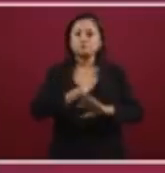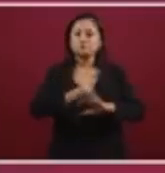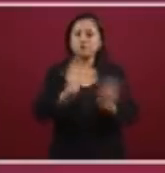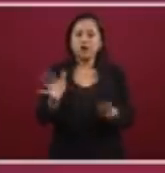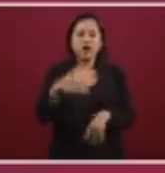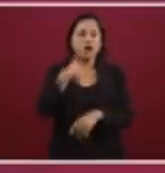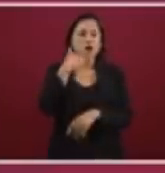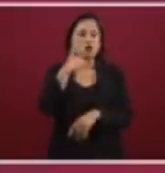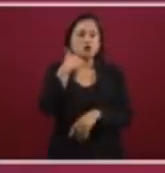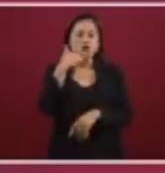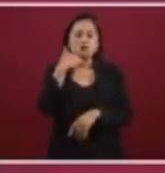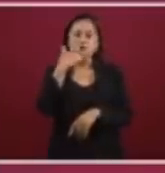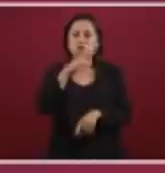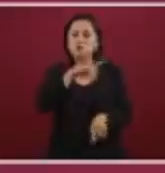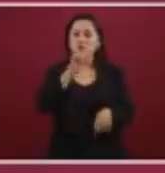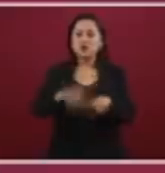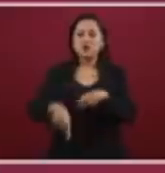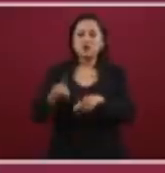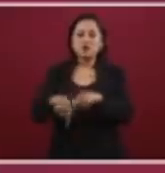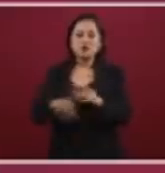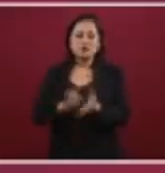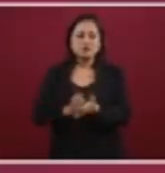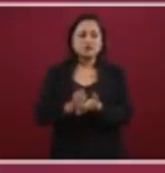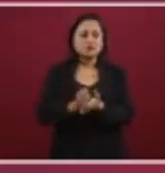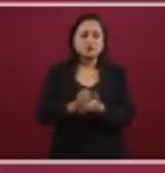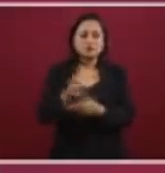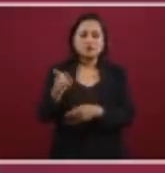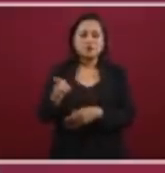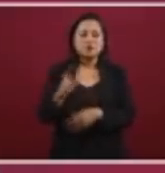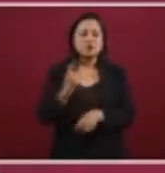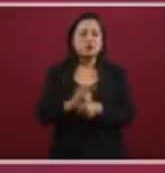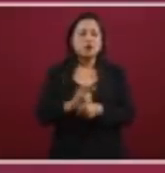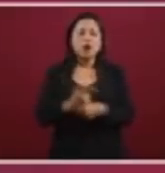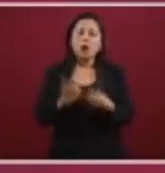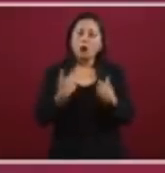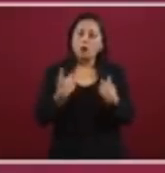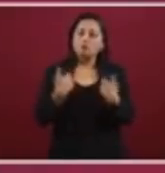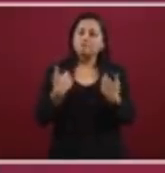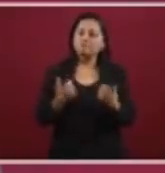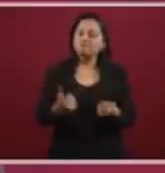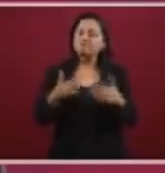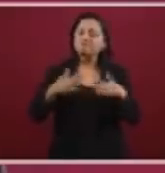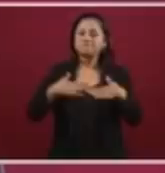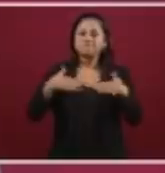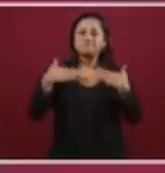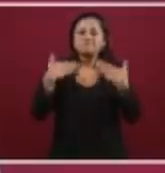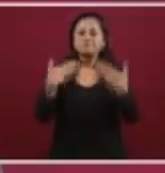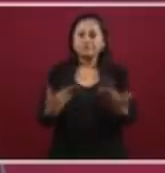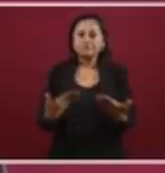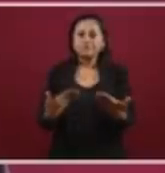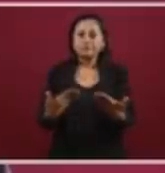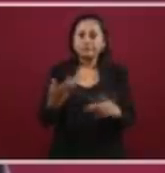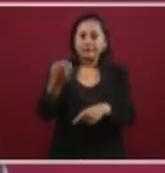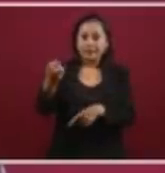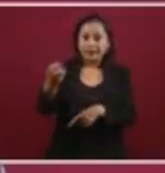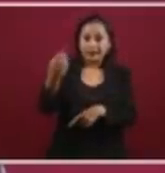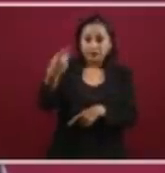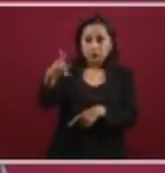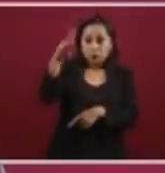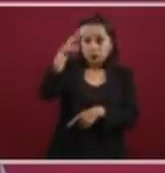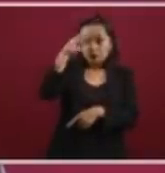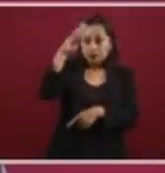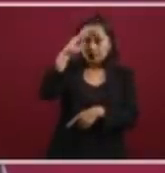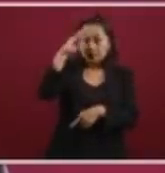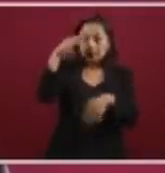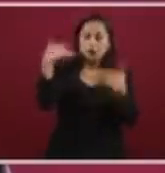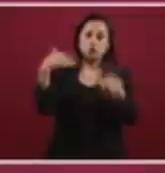o sea eso nos ayuda mucho hasta en cuestiones que tienen que ver con la economía o con